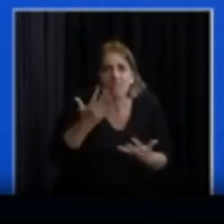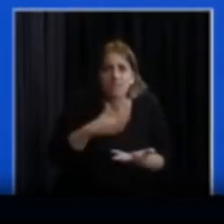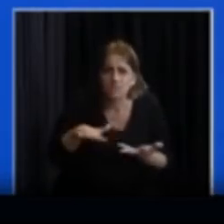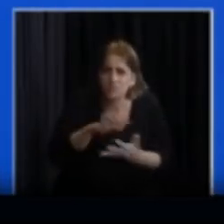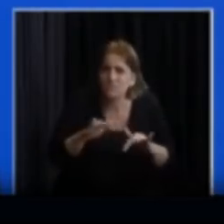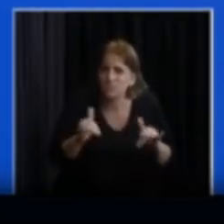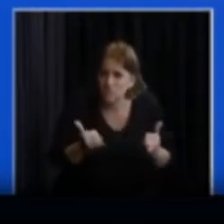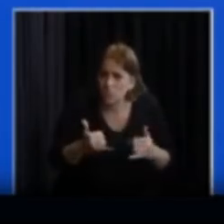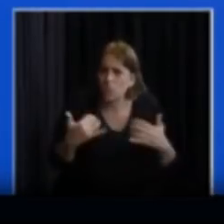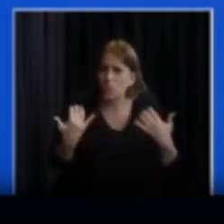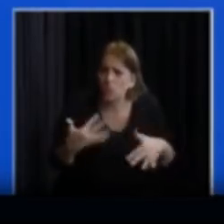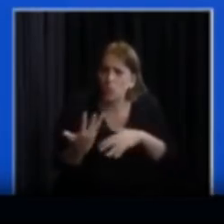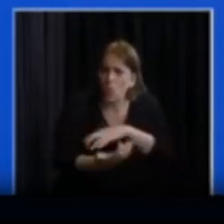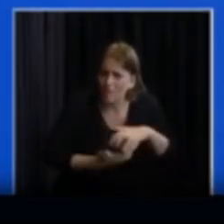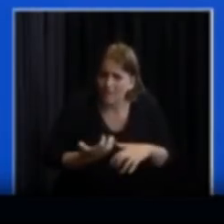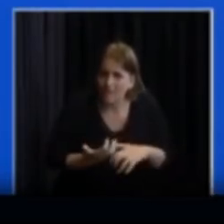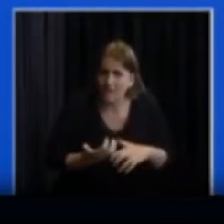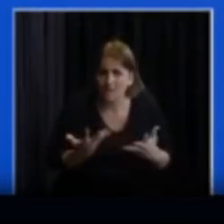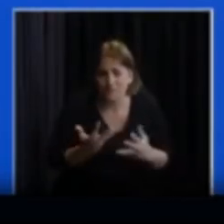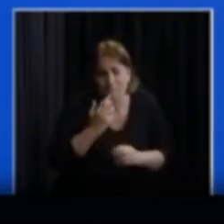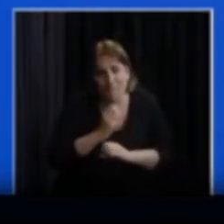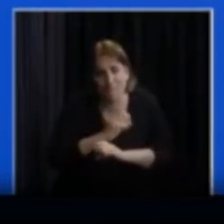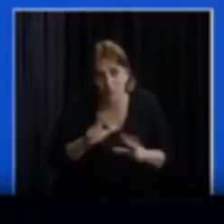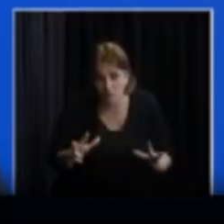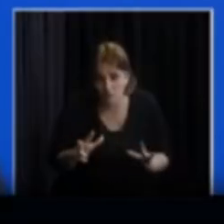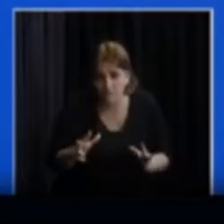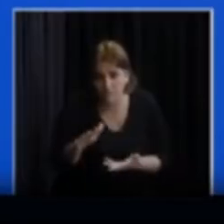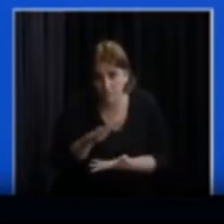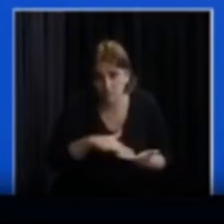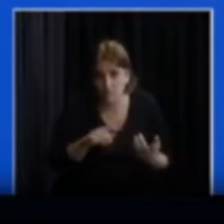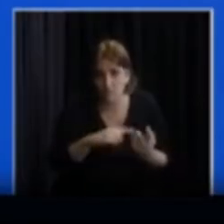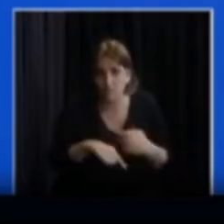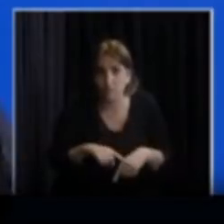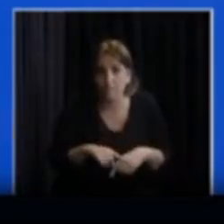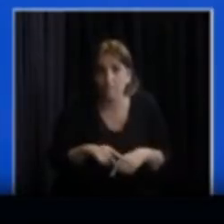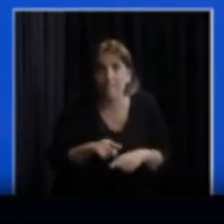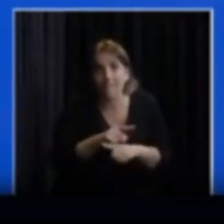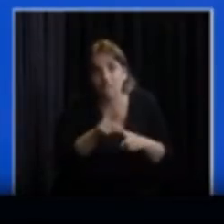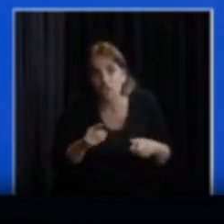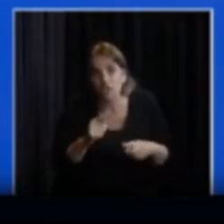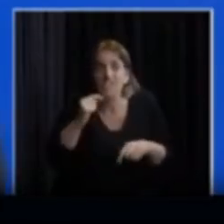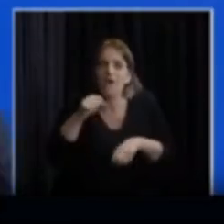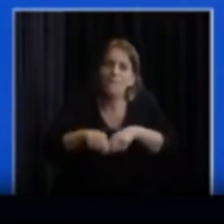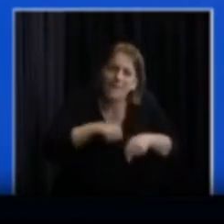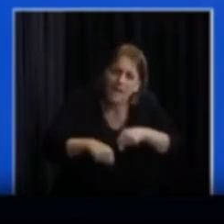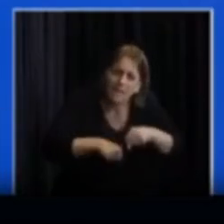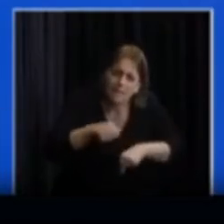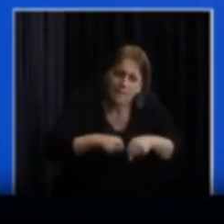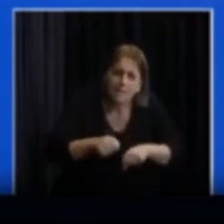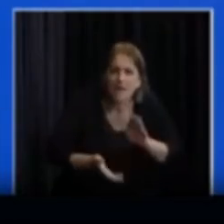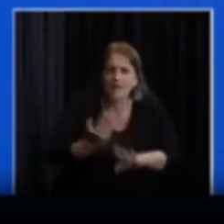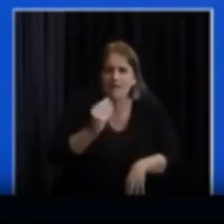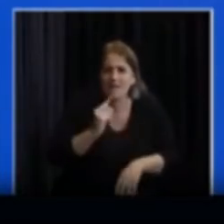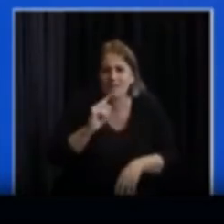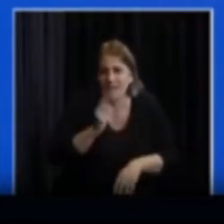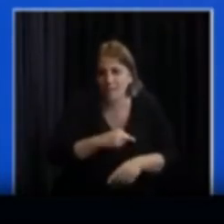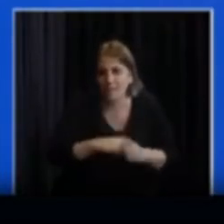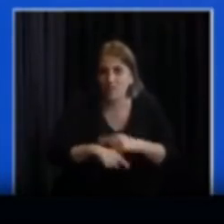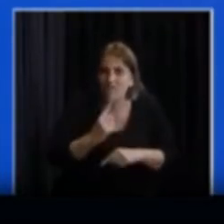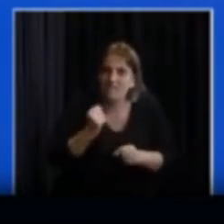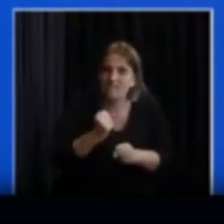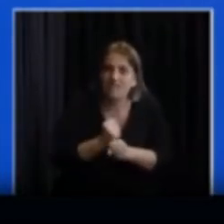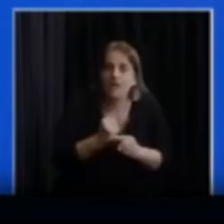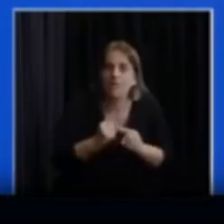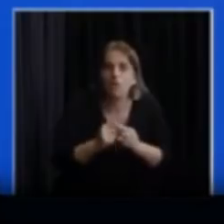de vulnerabilidad y quedan más rezagados. Y sacarle el lastre al que va a pedalear, al que va a traccionar en la economía.